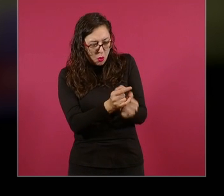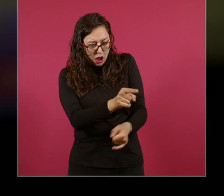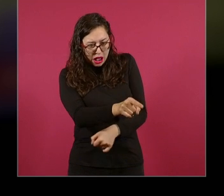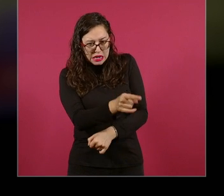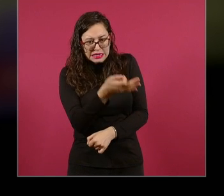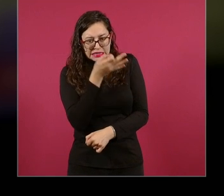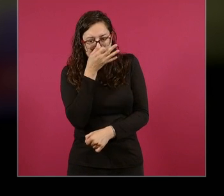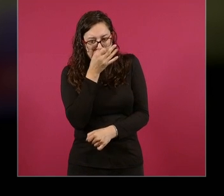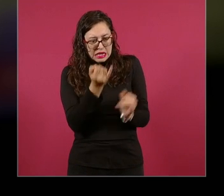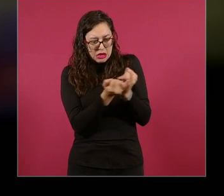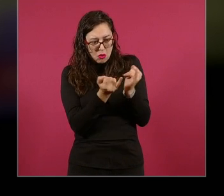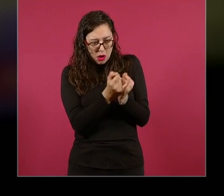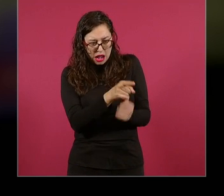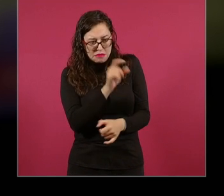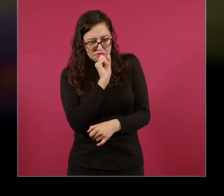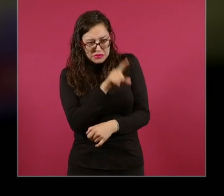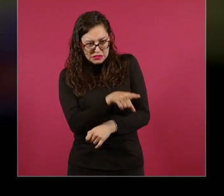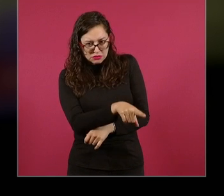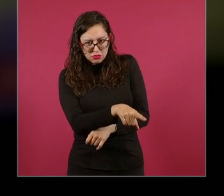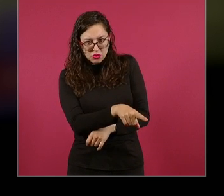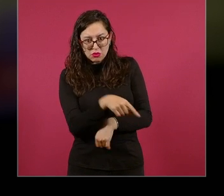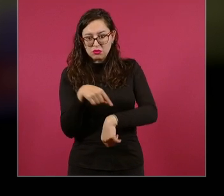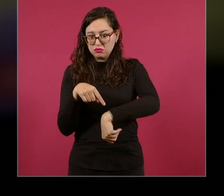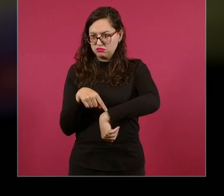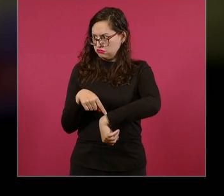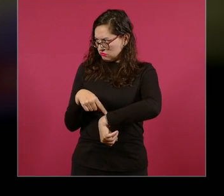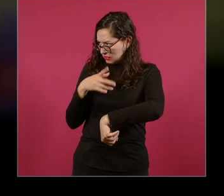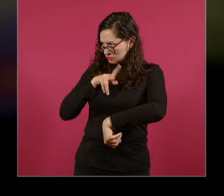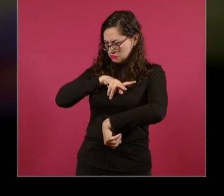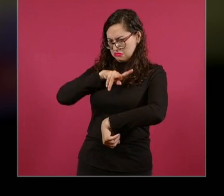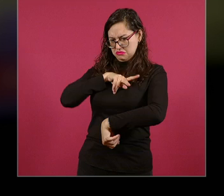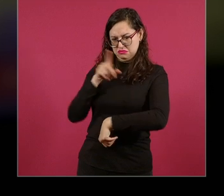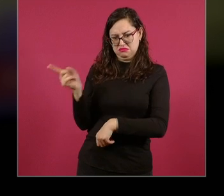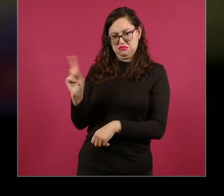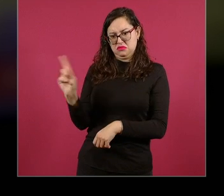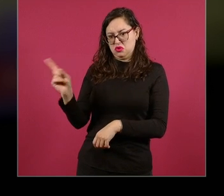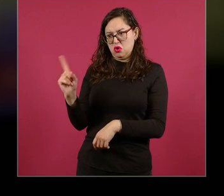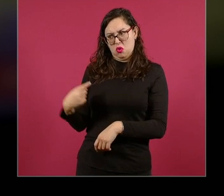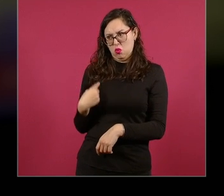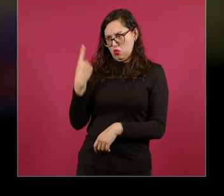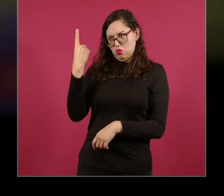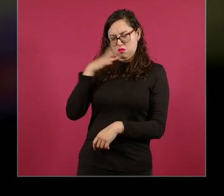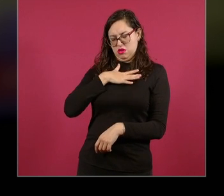casi. Casi como ese señor. Casi como el que usted tiene. Como este, hombre. Como este, más que uno.